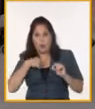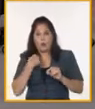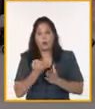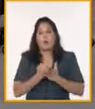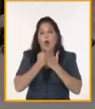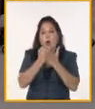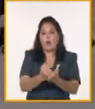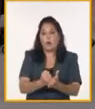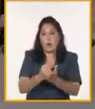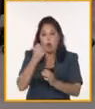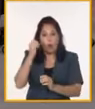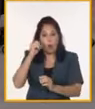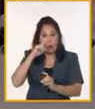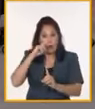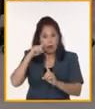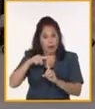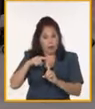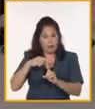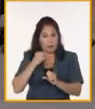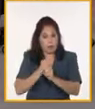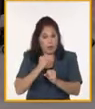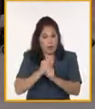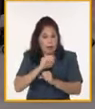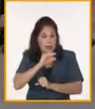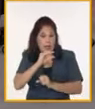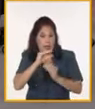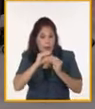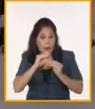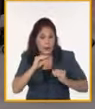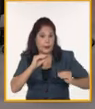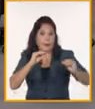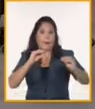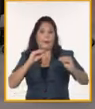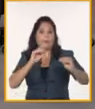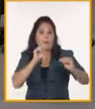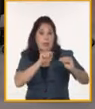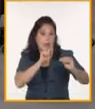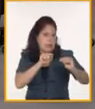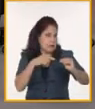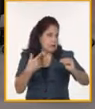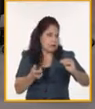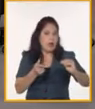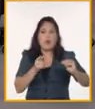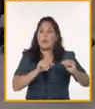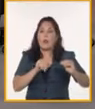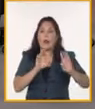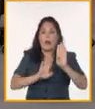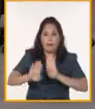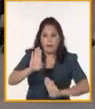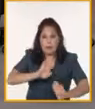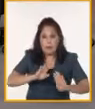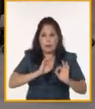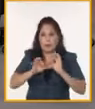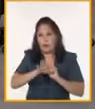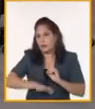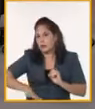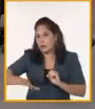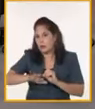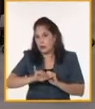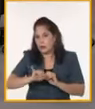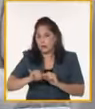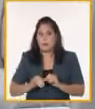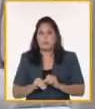con el aporte que hacemos con nuestro trabajo con nuestros ingresos no solamente a mi tranquilidad a mi seguridad social sino también